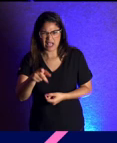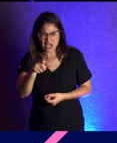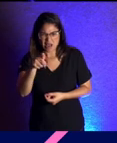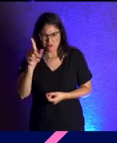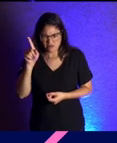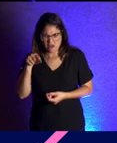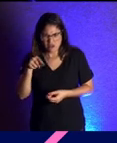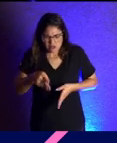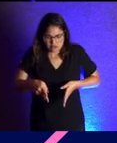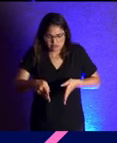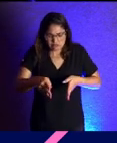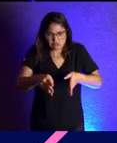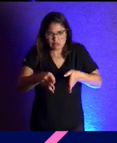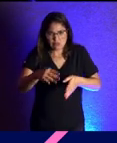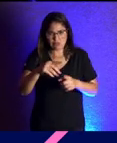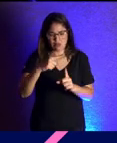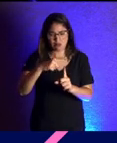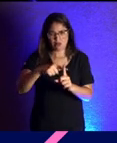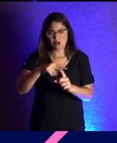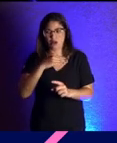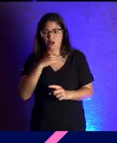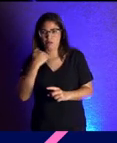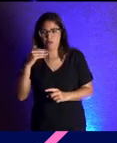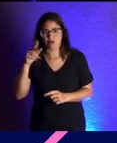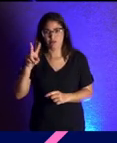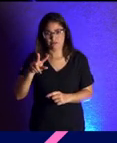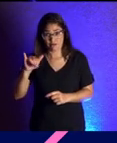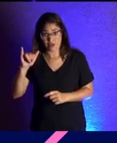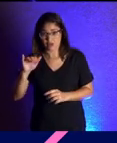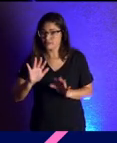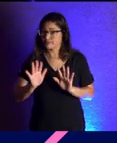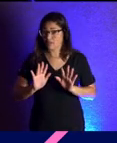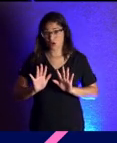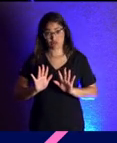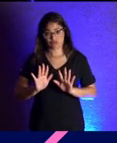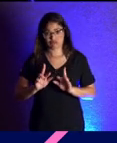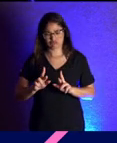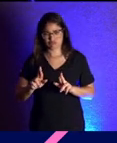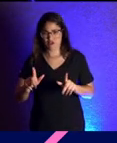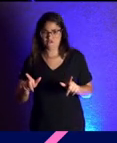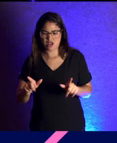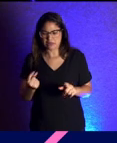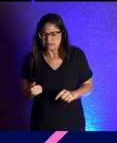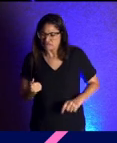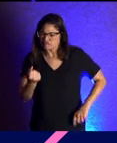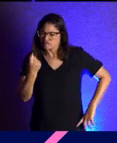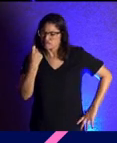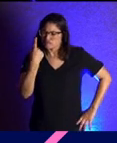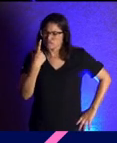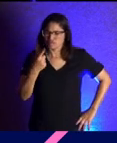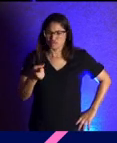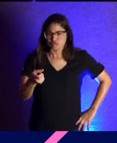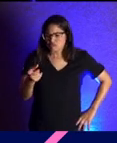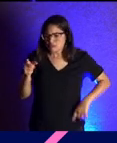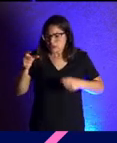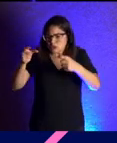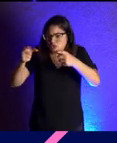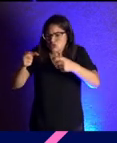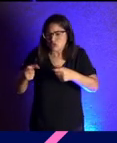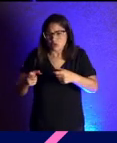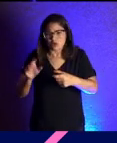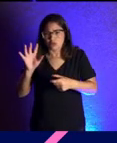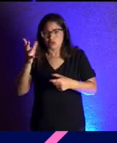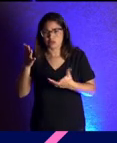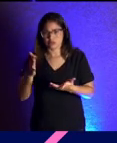pero bueno, algo raro está pasando ya en el futuro. Después de todo lo que está pasando con la gestión del centro, creo que también se han estado